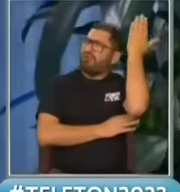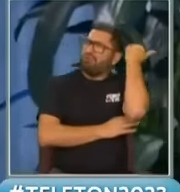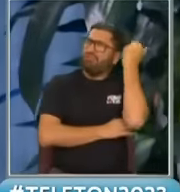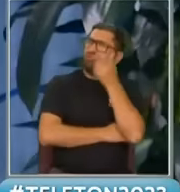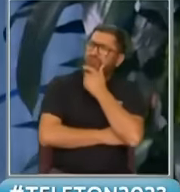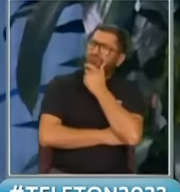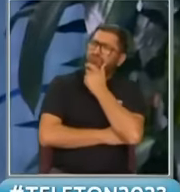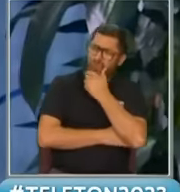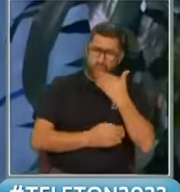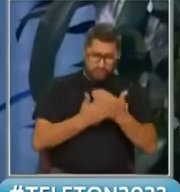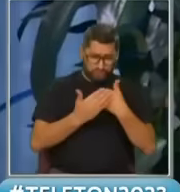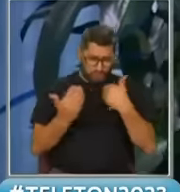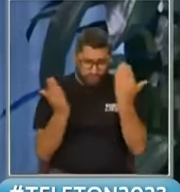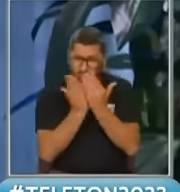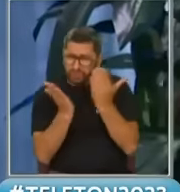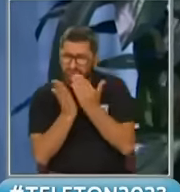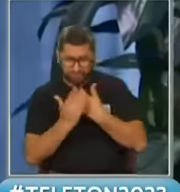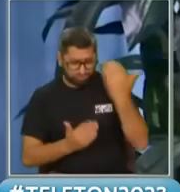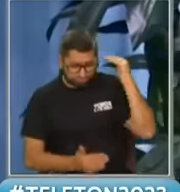yo estudiaba.